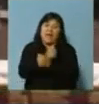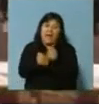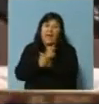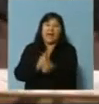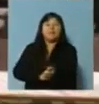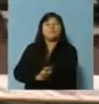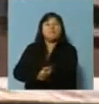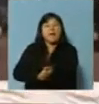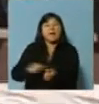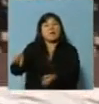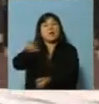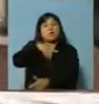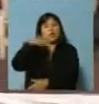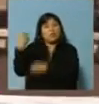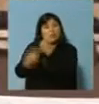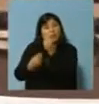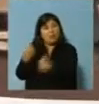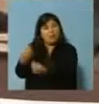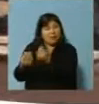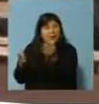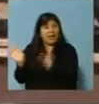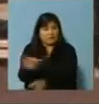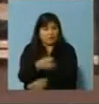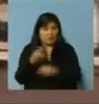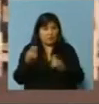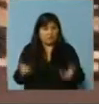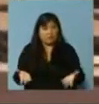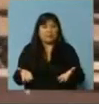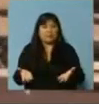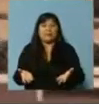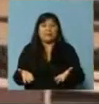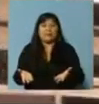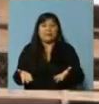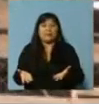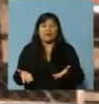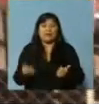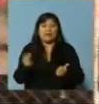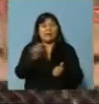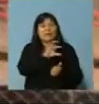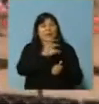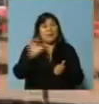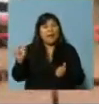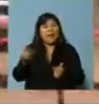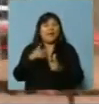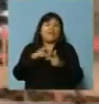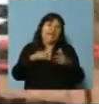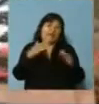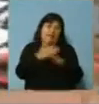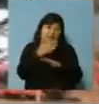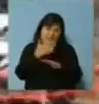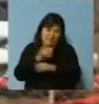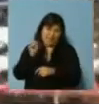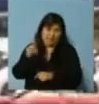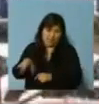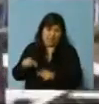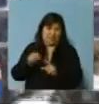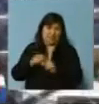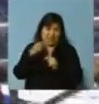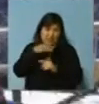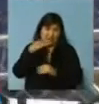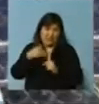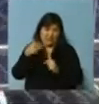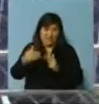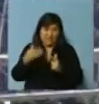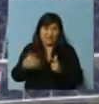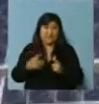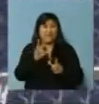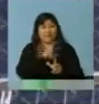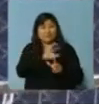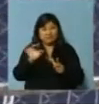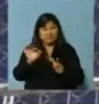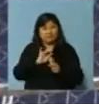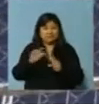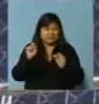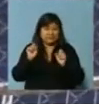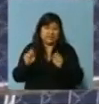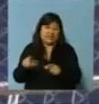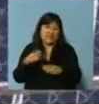a todos los presentes. Alguien puncha y cacha un tuki cancunapa. Kai cacha